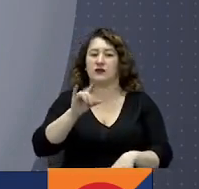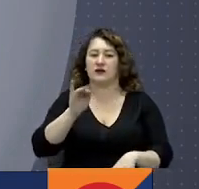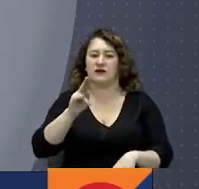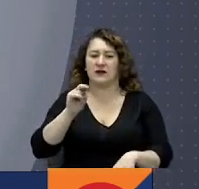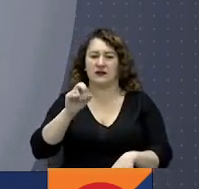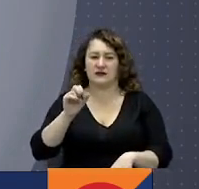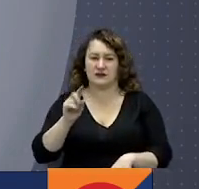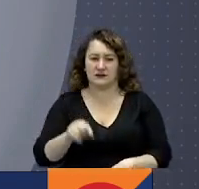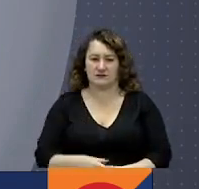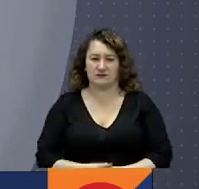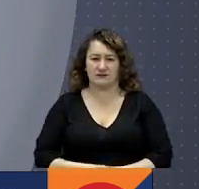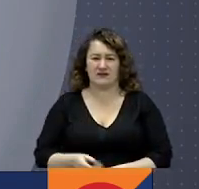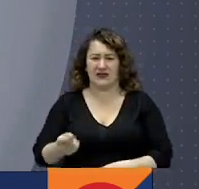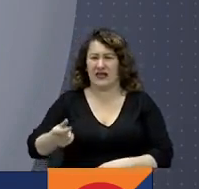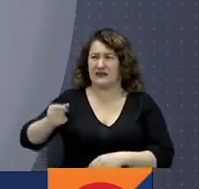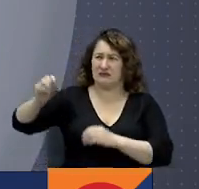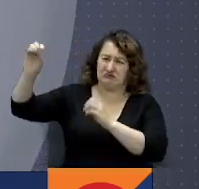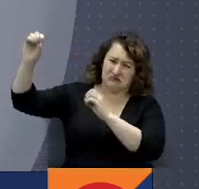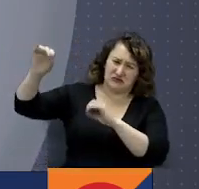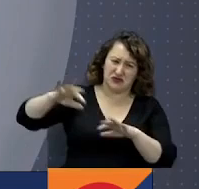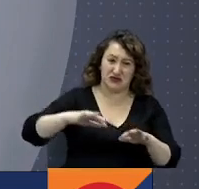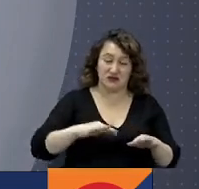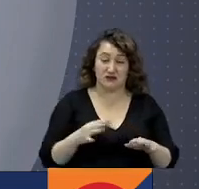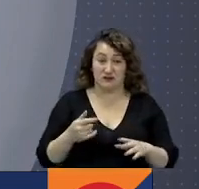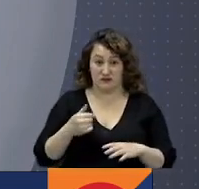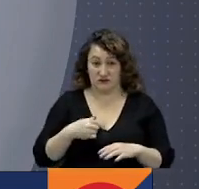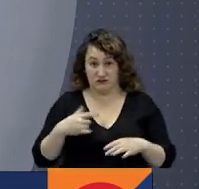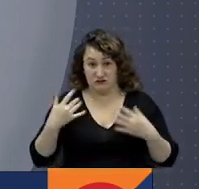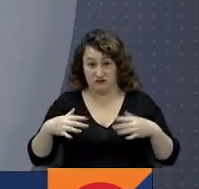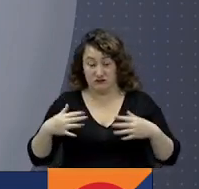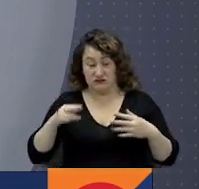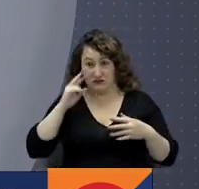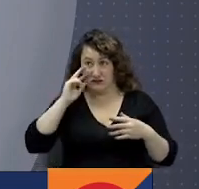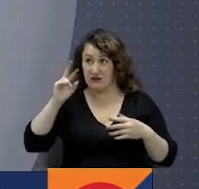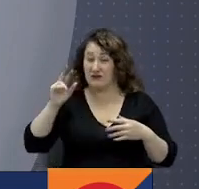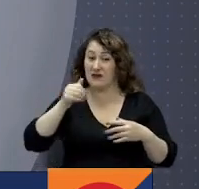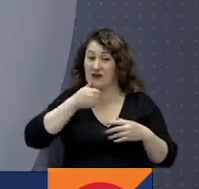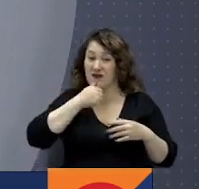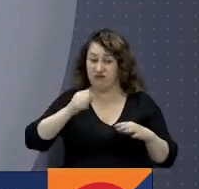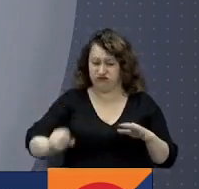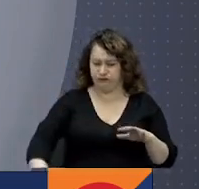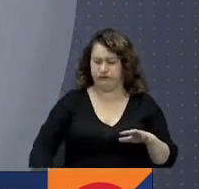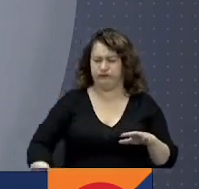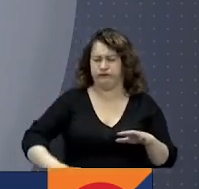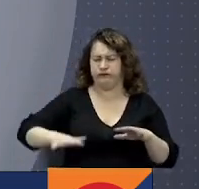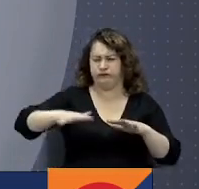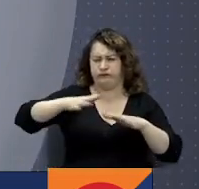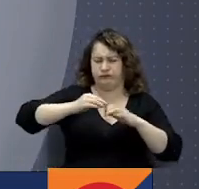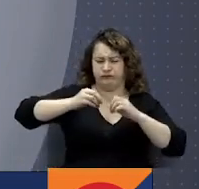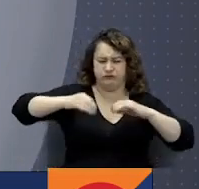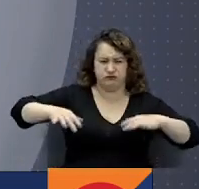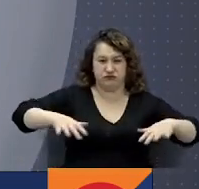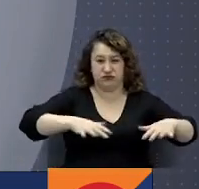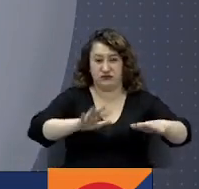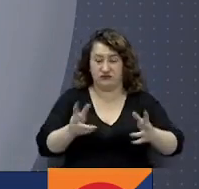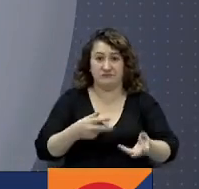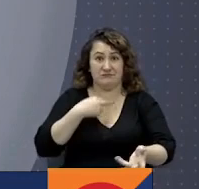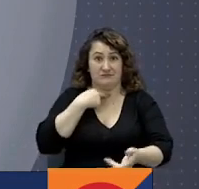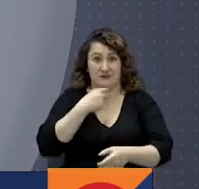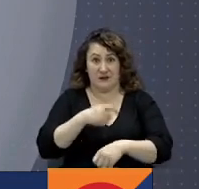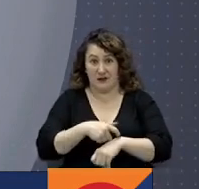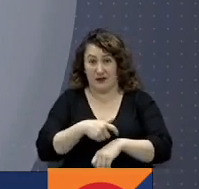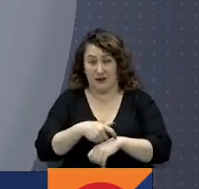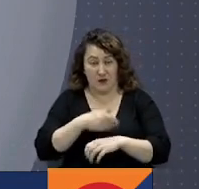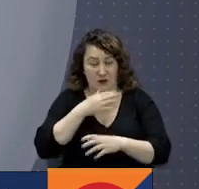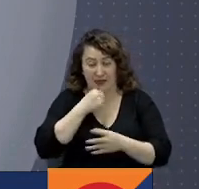Prácticamente como avalancha. Eso cuando yo me paré el agua venía aquí, mientras que fui a la pieza del eso se inundó por todos lados, no nos dio tiempo de nada. Lo poquito